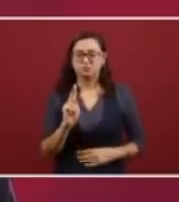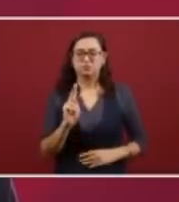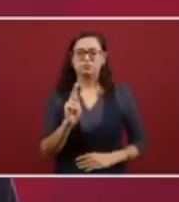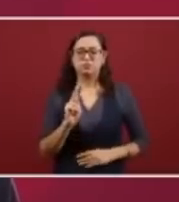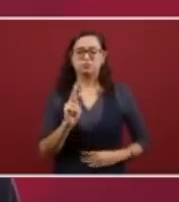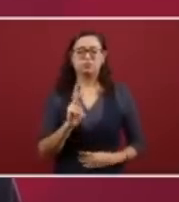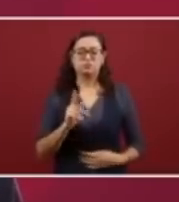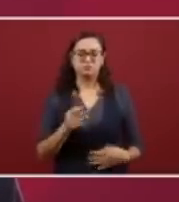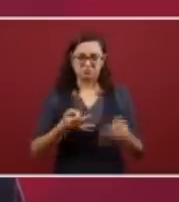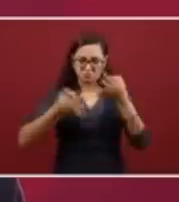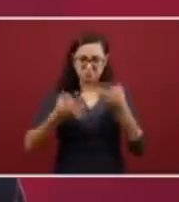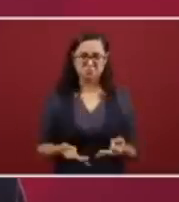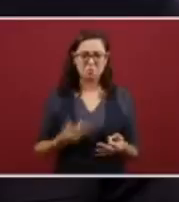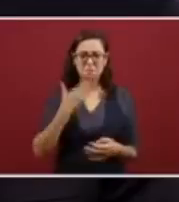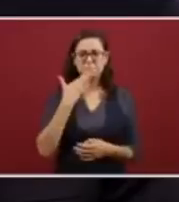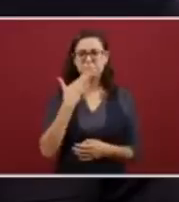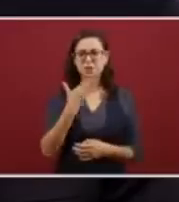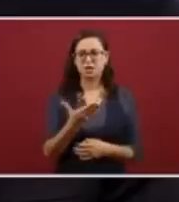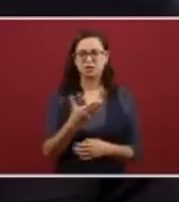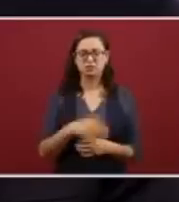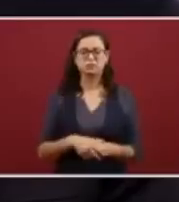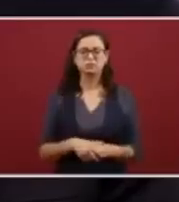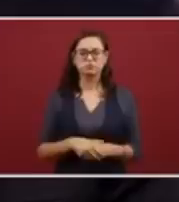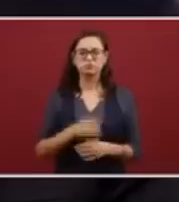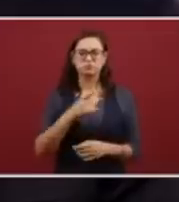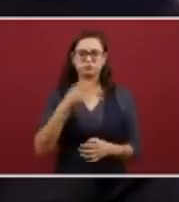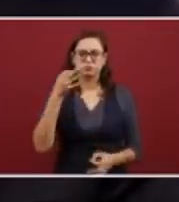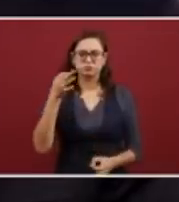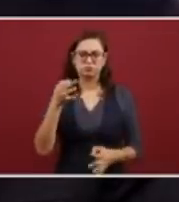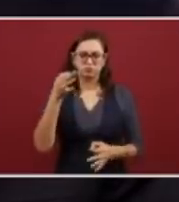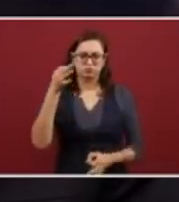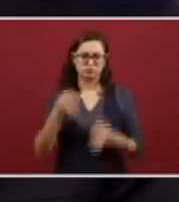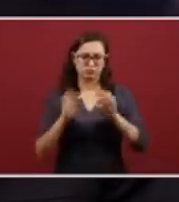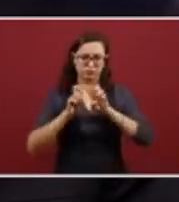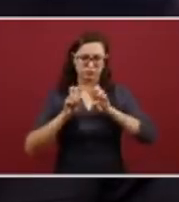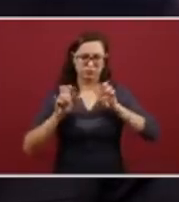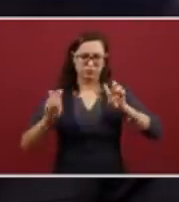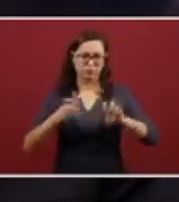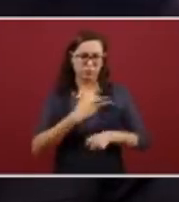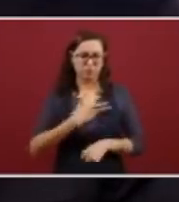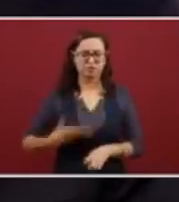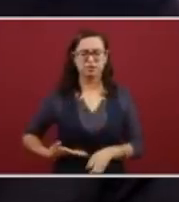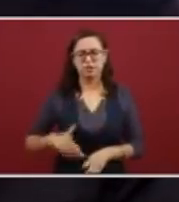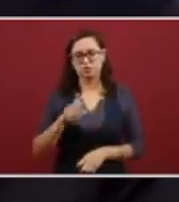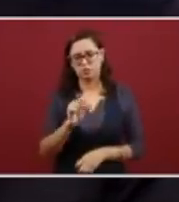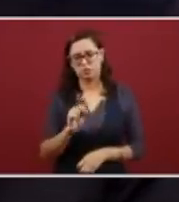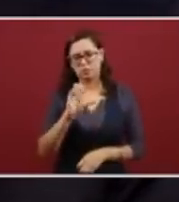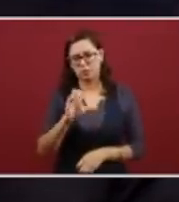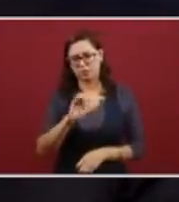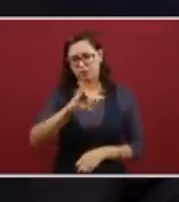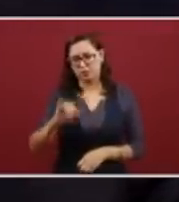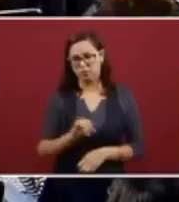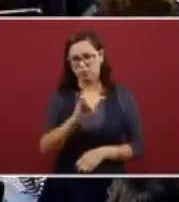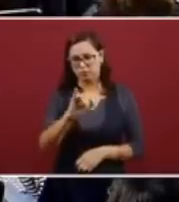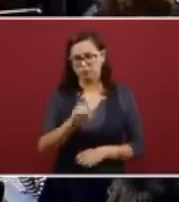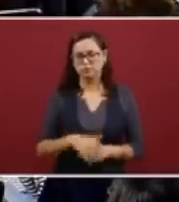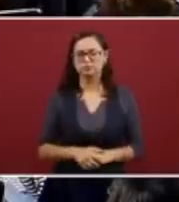una persona íntegra el ministro presidente de la suprema corte de justicia